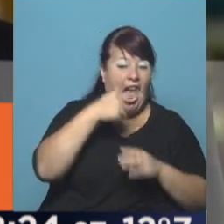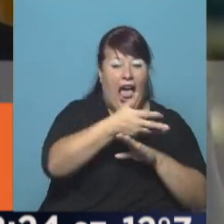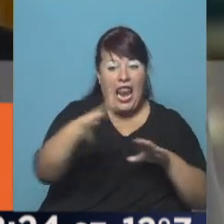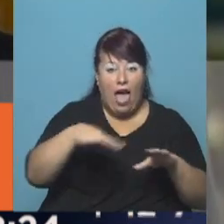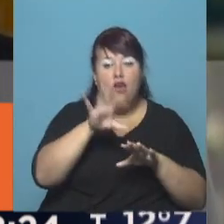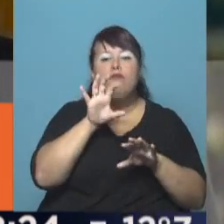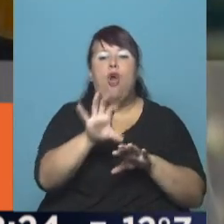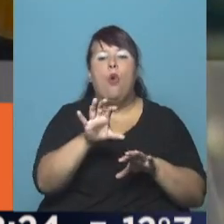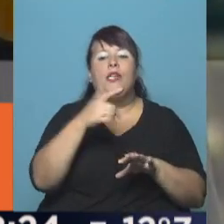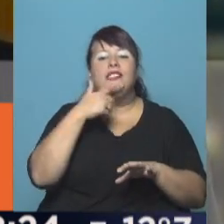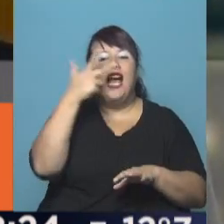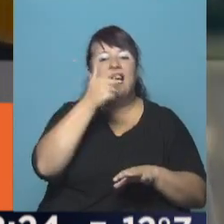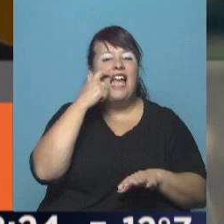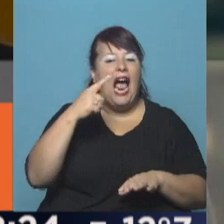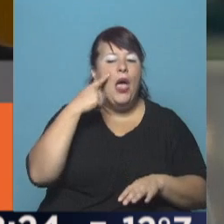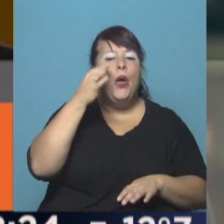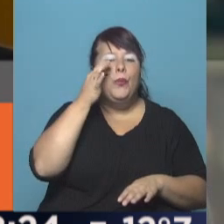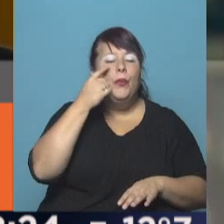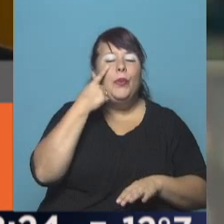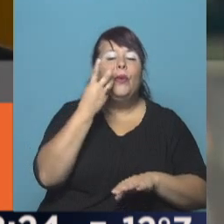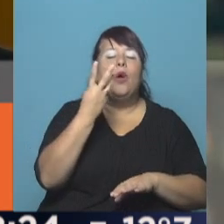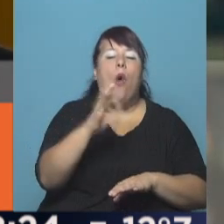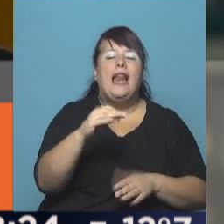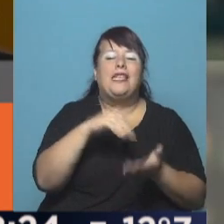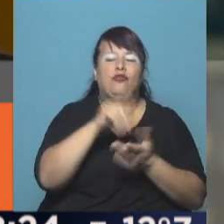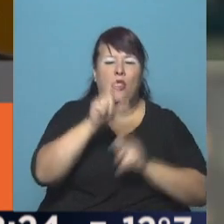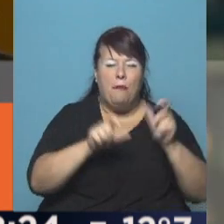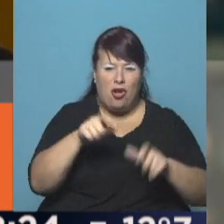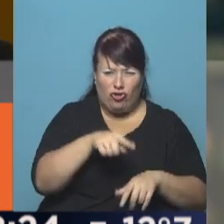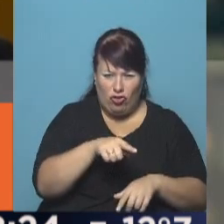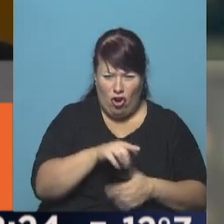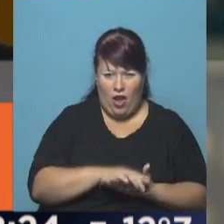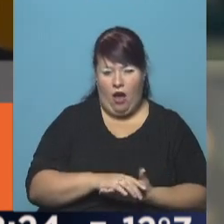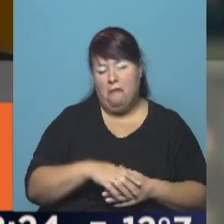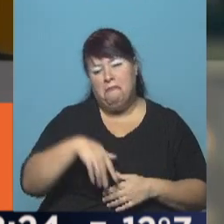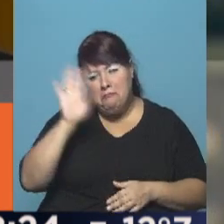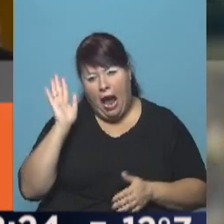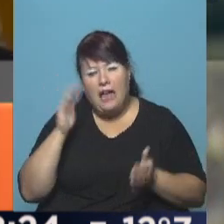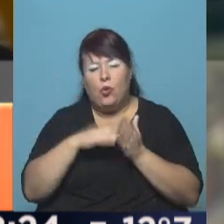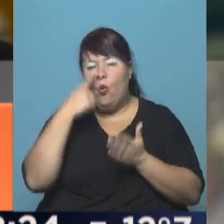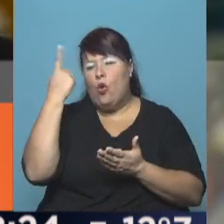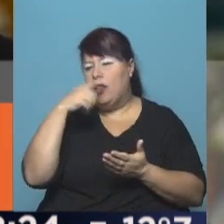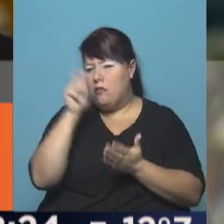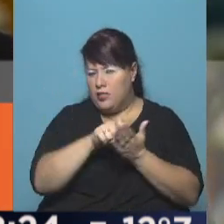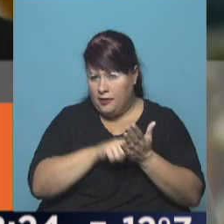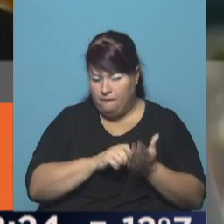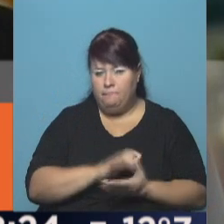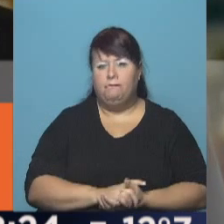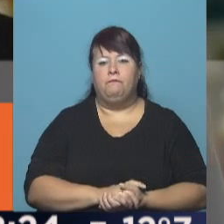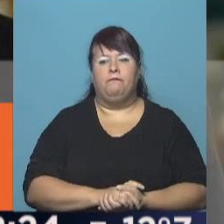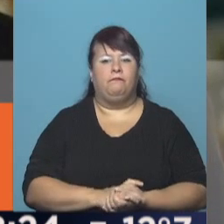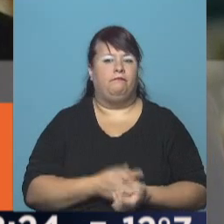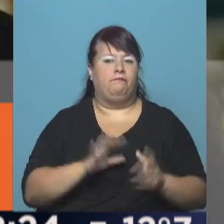la provincia de Shanghái viven 40 millones de habitantes, o más, según el último censo.